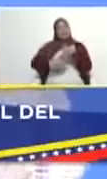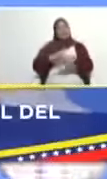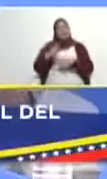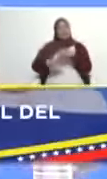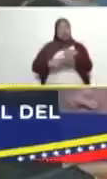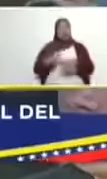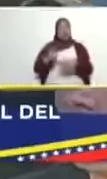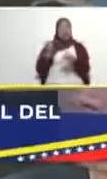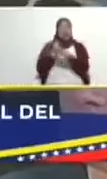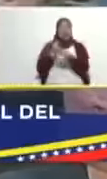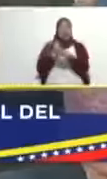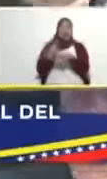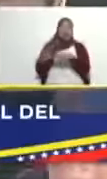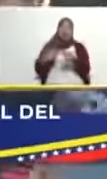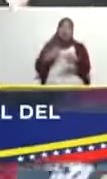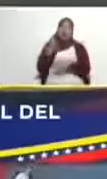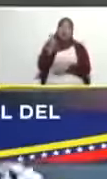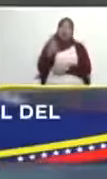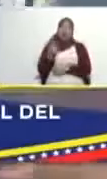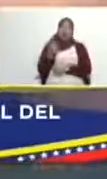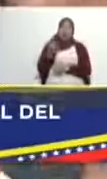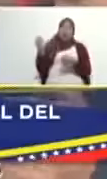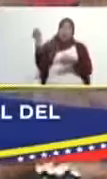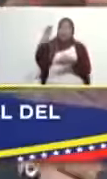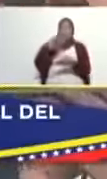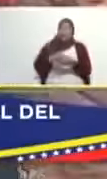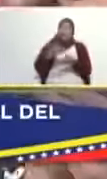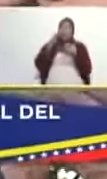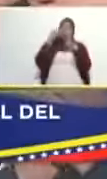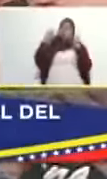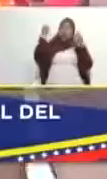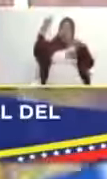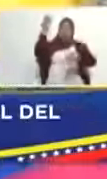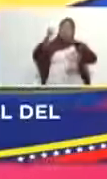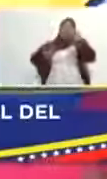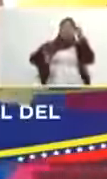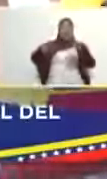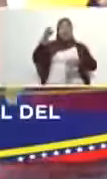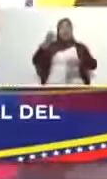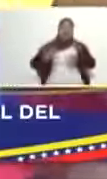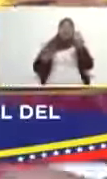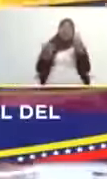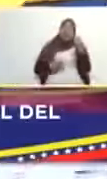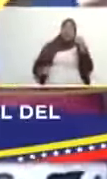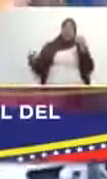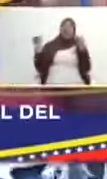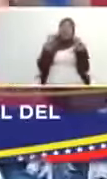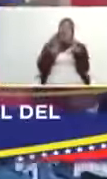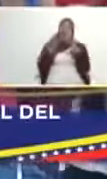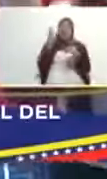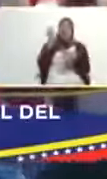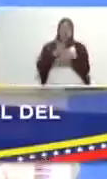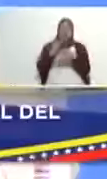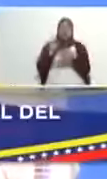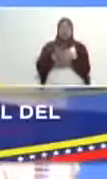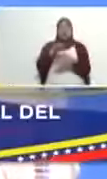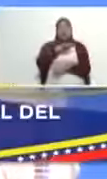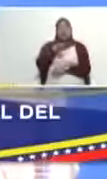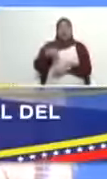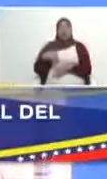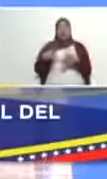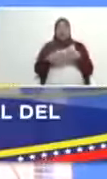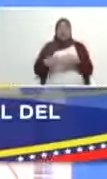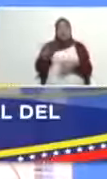con generación de riqueza, y volveremos a los tiempos de la justicia, la igualdad, en función de construir